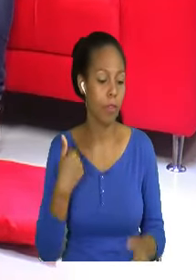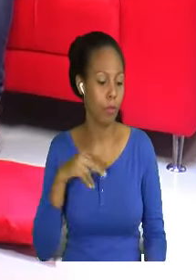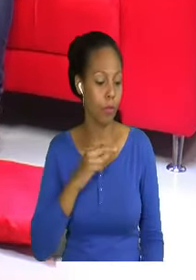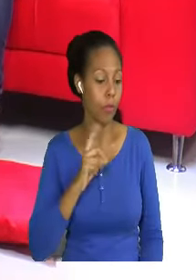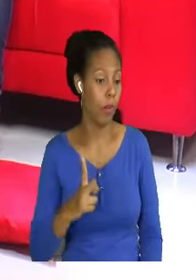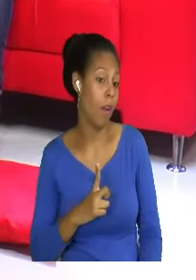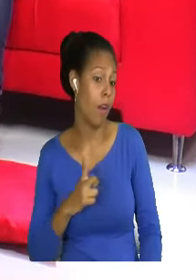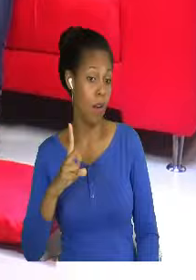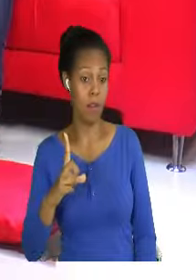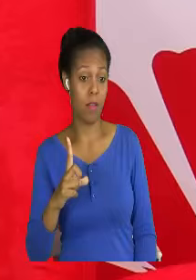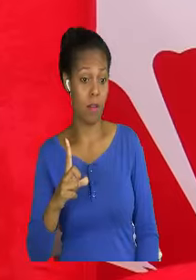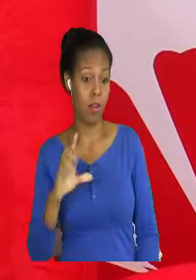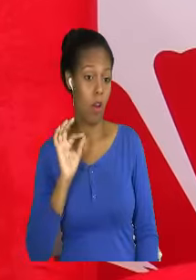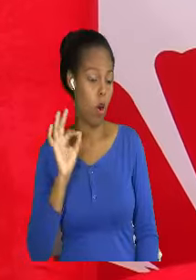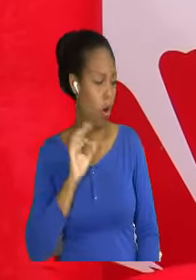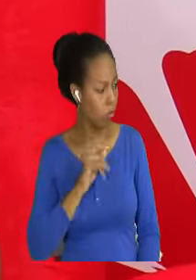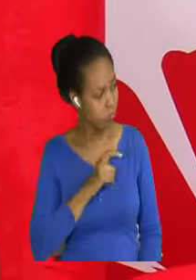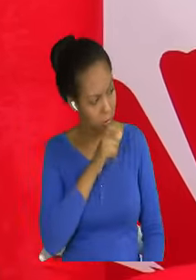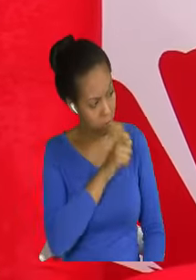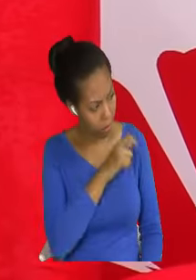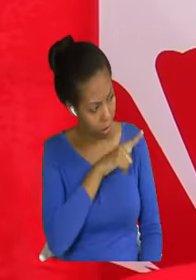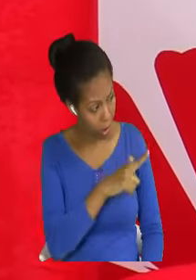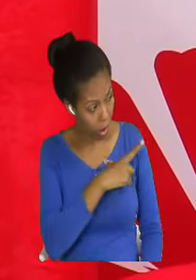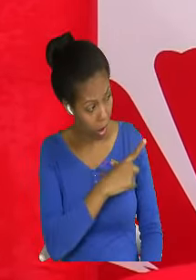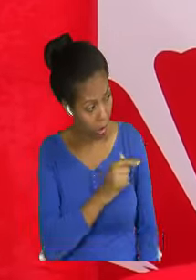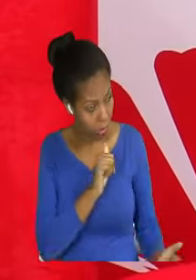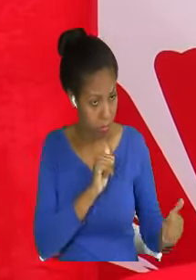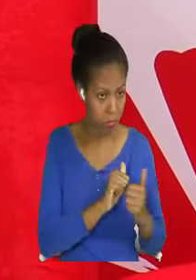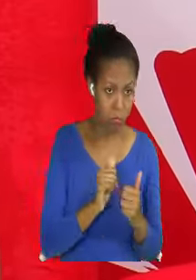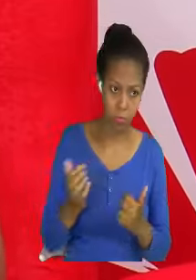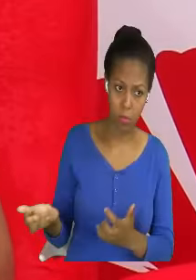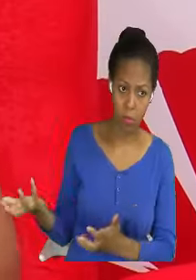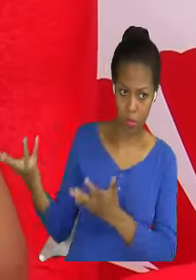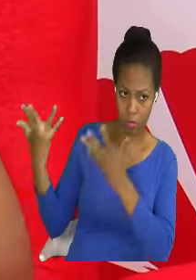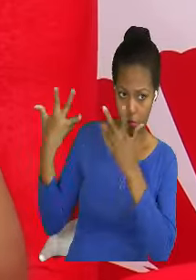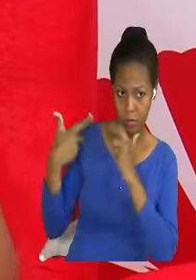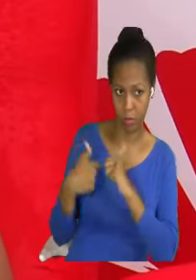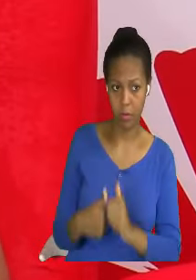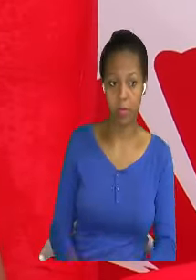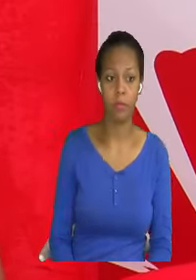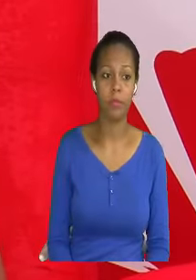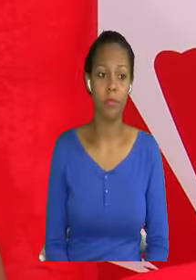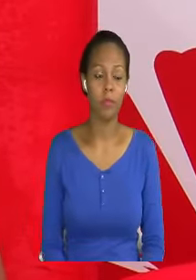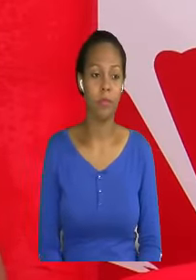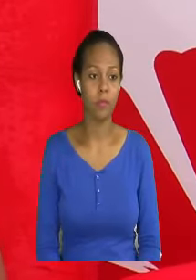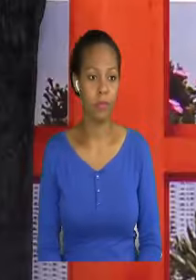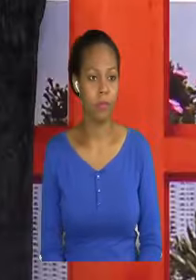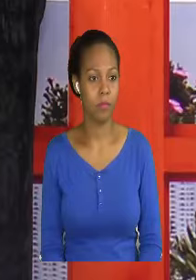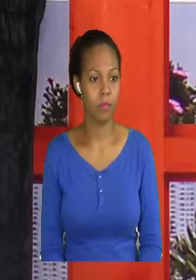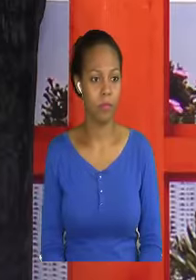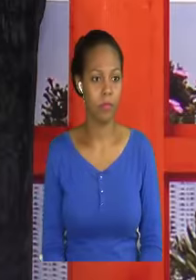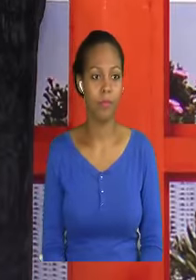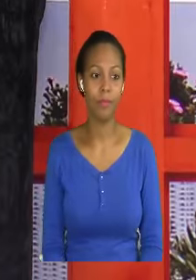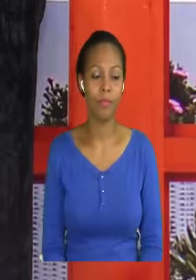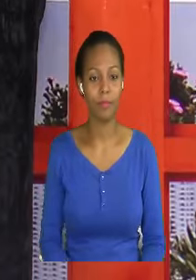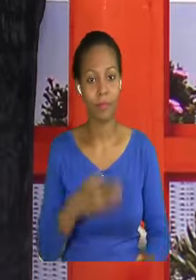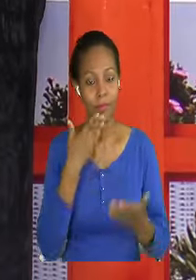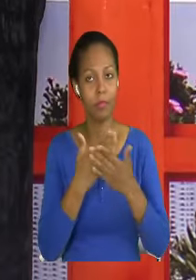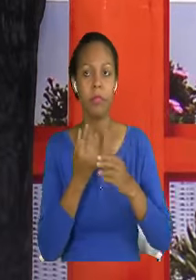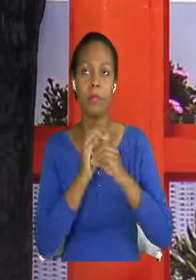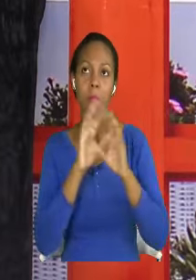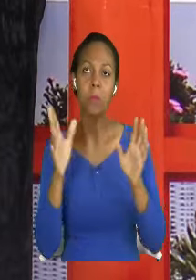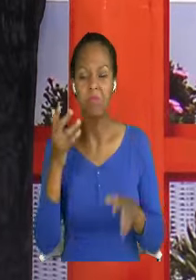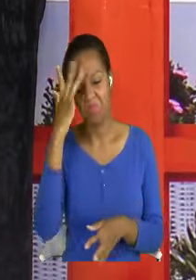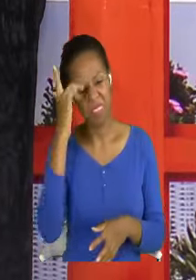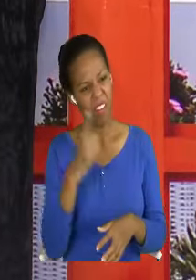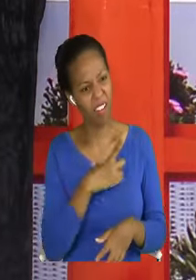o hemos estado al lado de personas que son líderes, pero que sea ella la que nos hable de eso, ella es la experta. Buenos días a todos. ¿Por qué hablar de